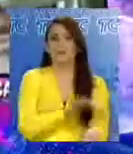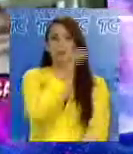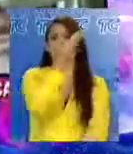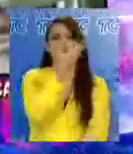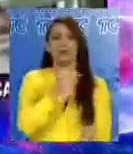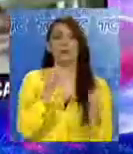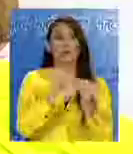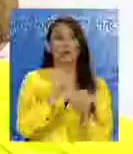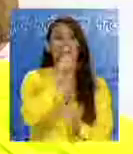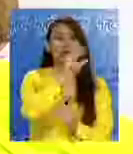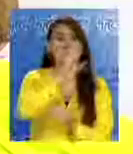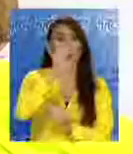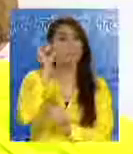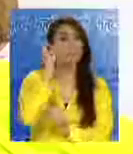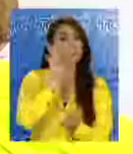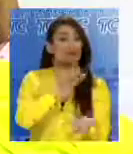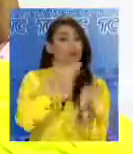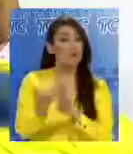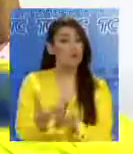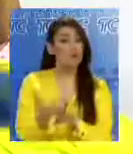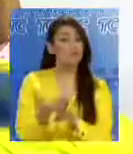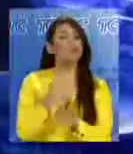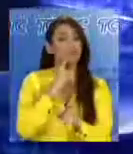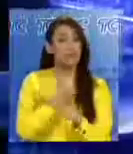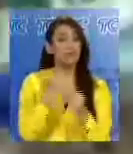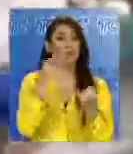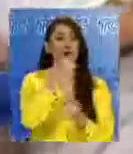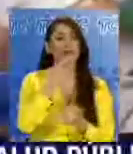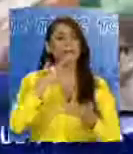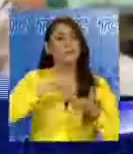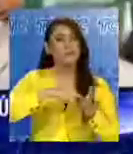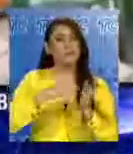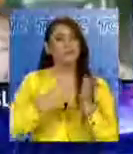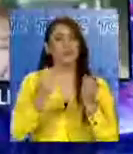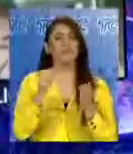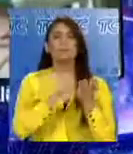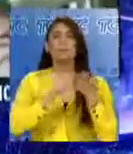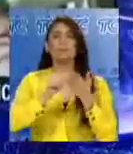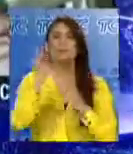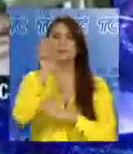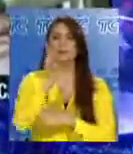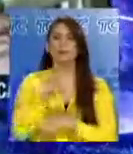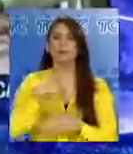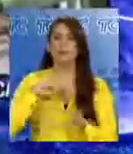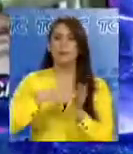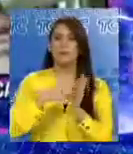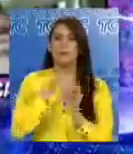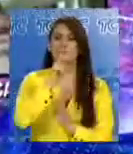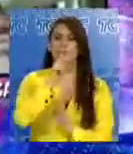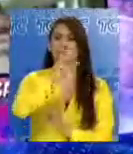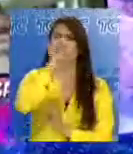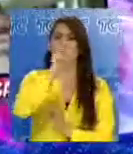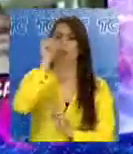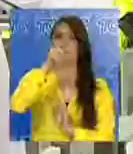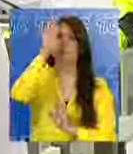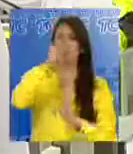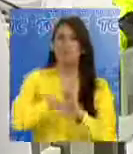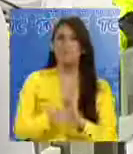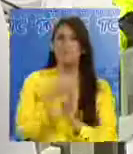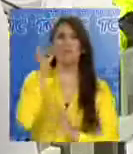155 fallecimientos. Por eso el Ministerio de Salud Pública emprende una campaña para reducir la tasa de mortalidad en un